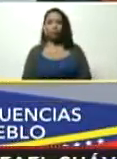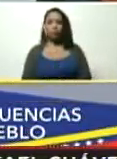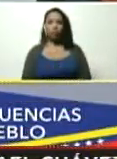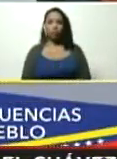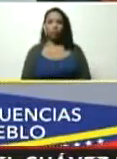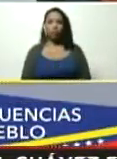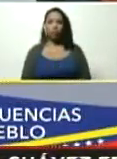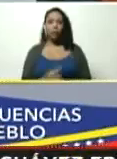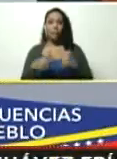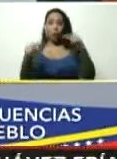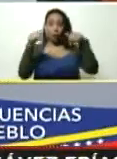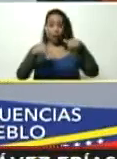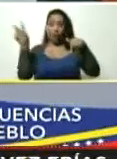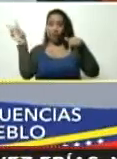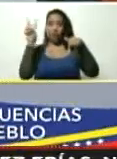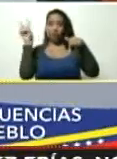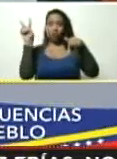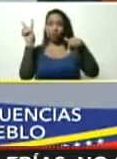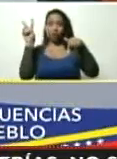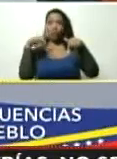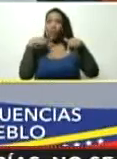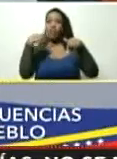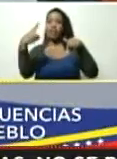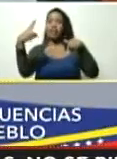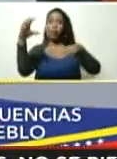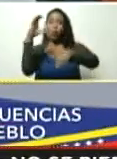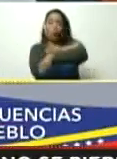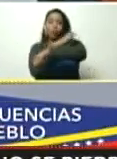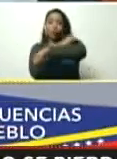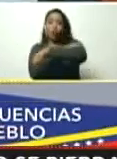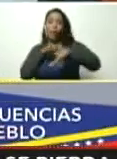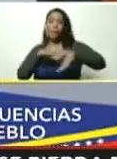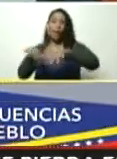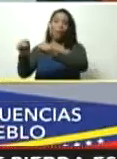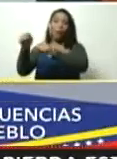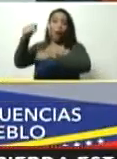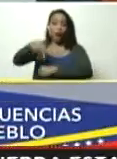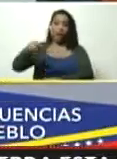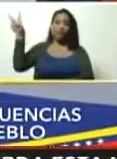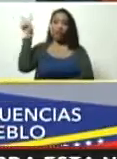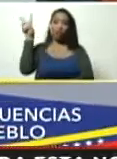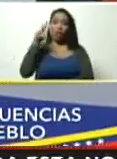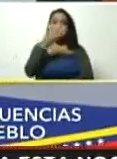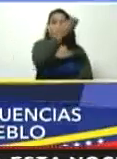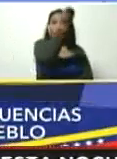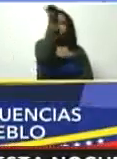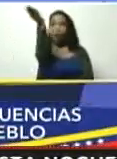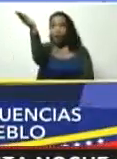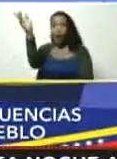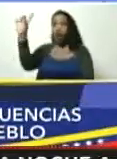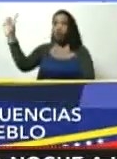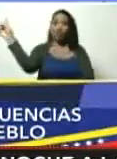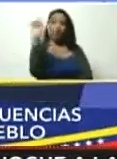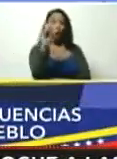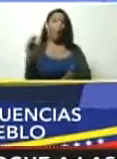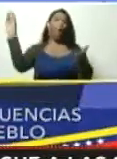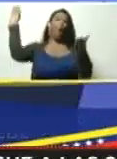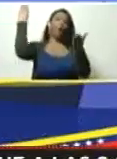Pero desde Venezuela le decimos a la derecha extrema en Venezuela, ustedes no